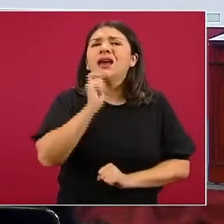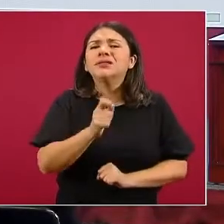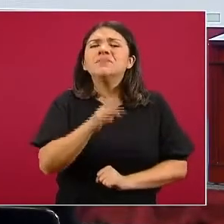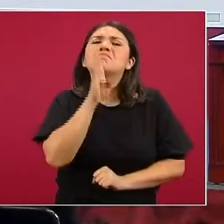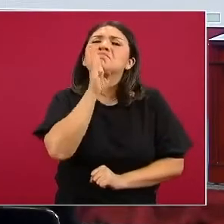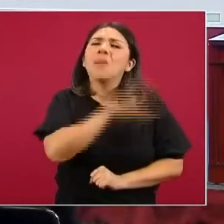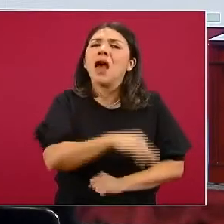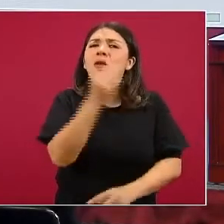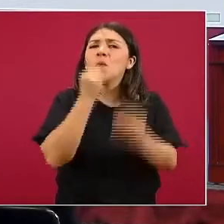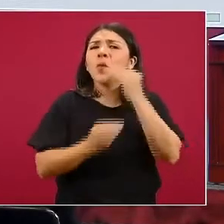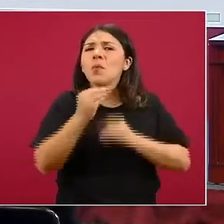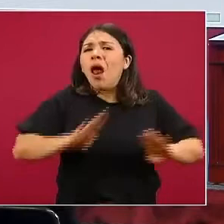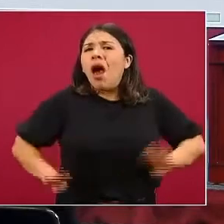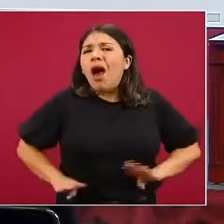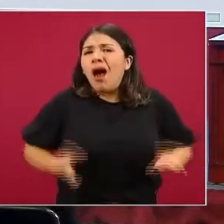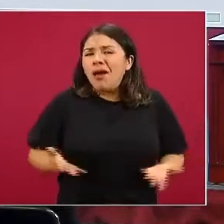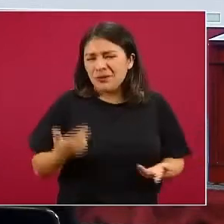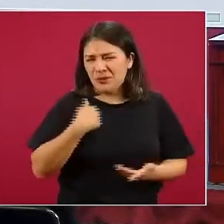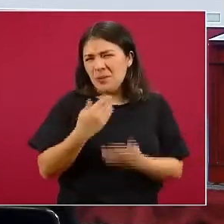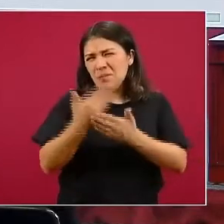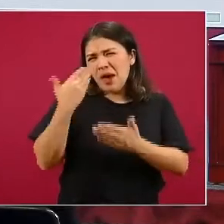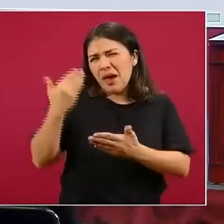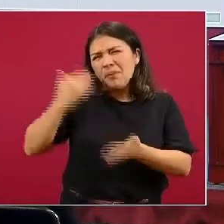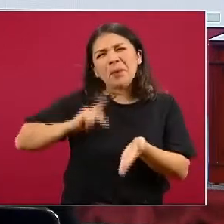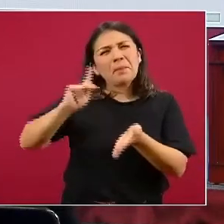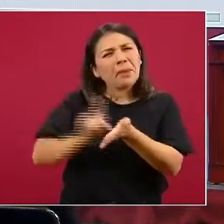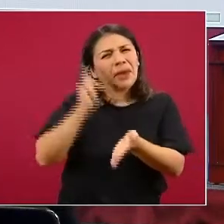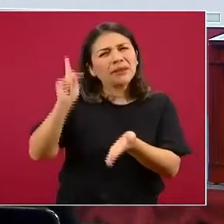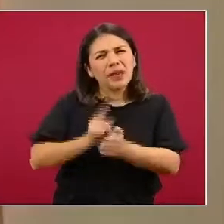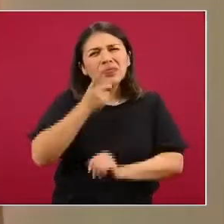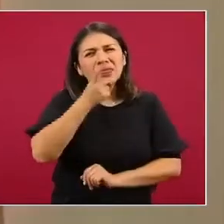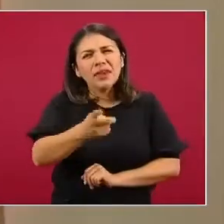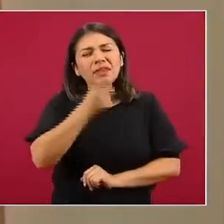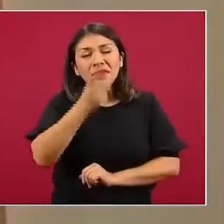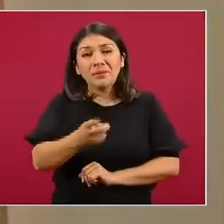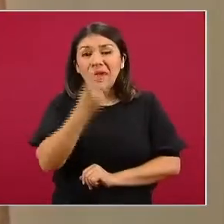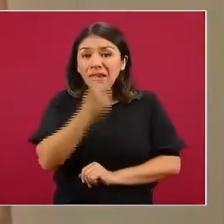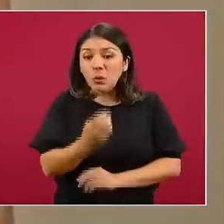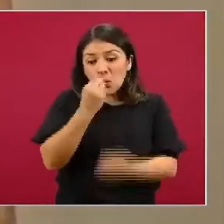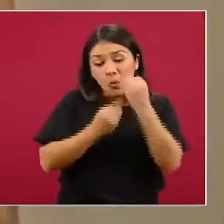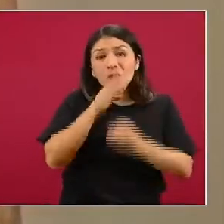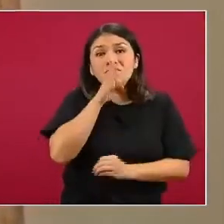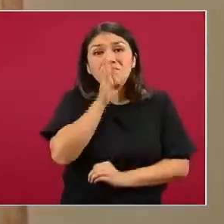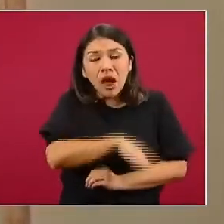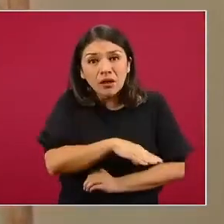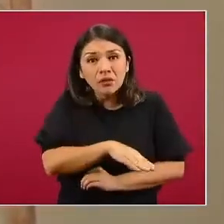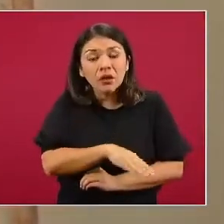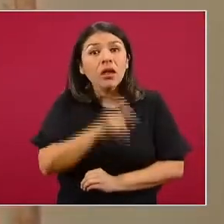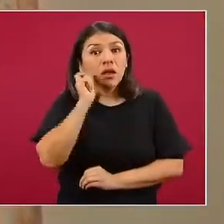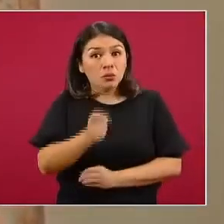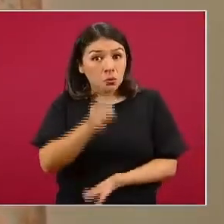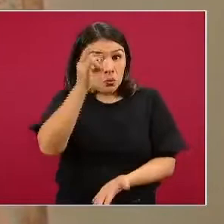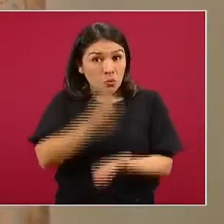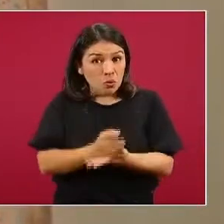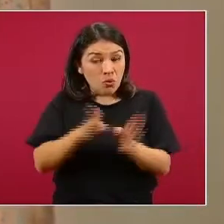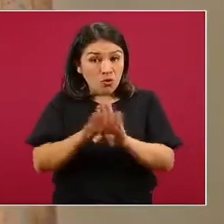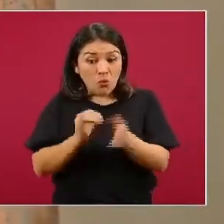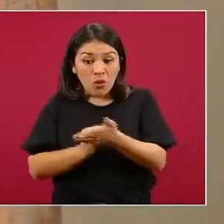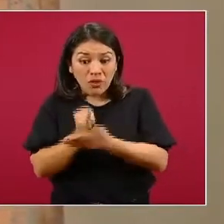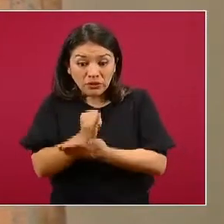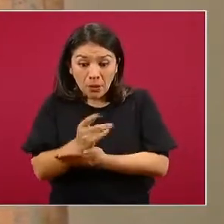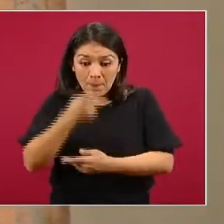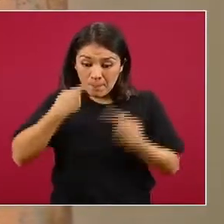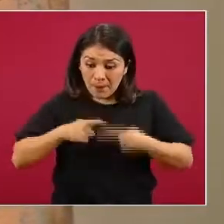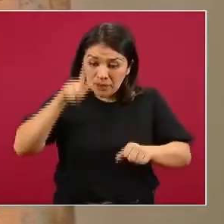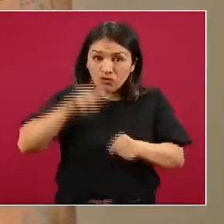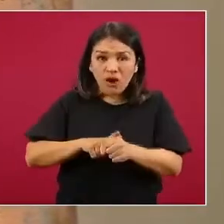mala nutrición, y como hemos comentado en innumerables ocasiones, la mala nutrición no depende solamente de decisiones